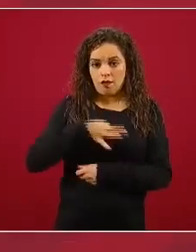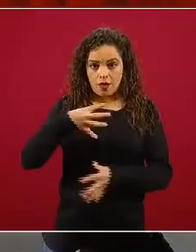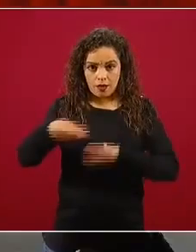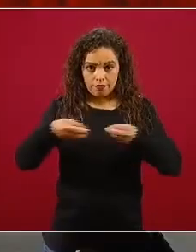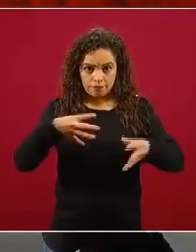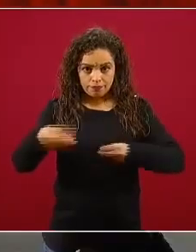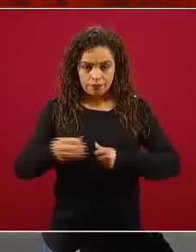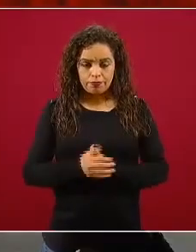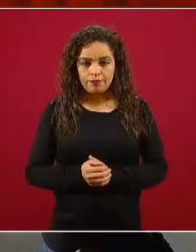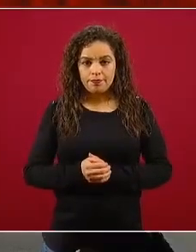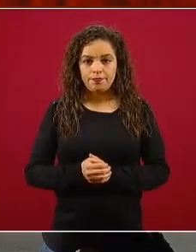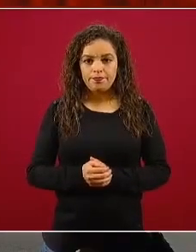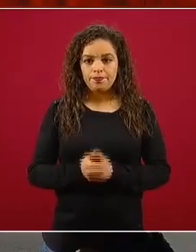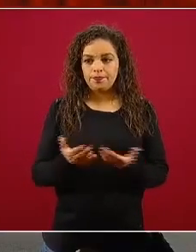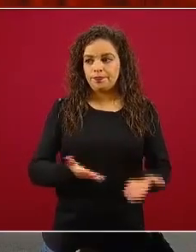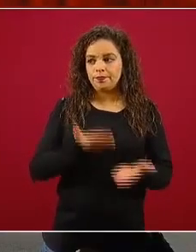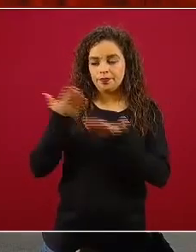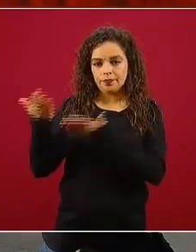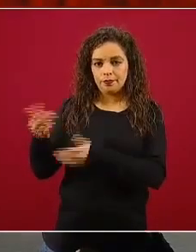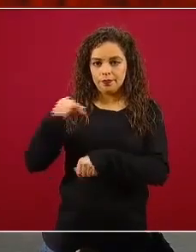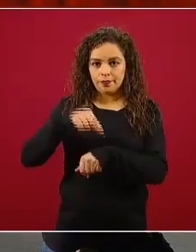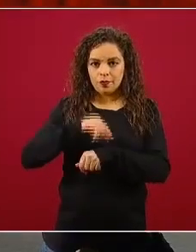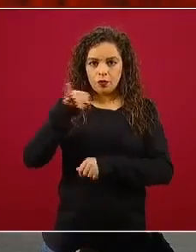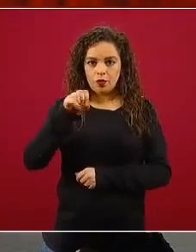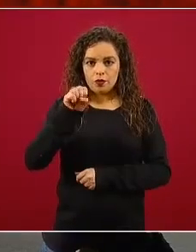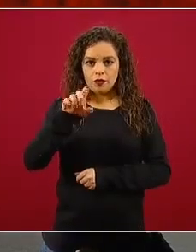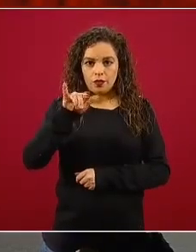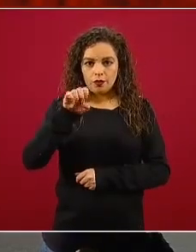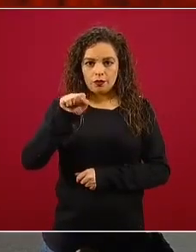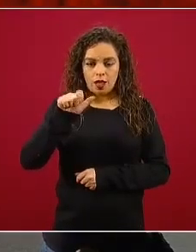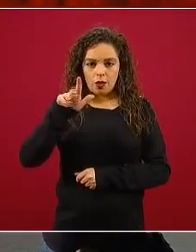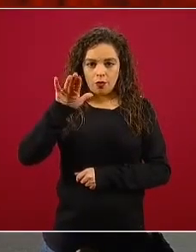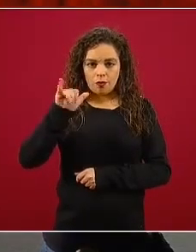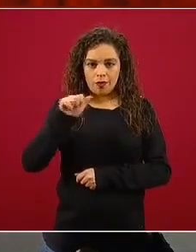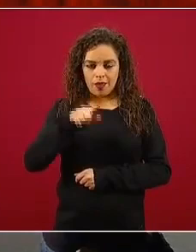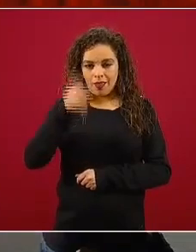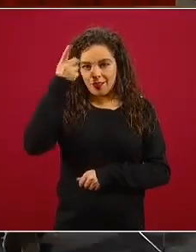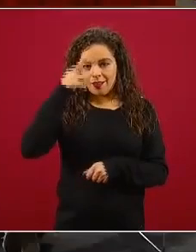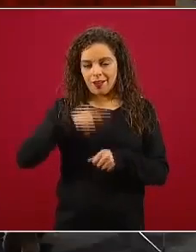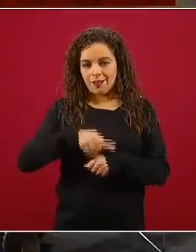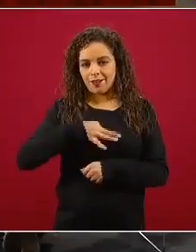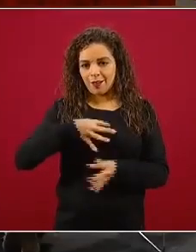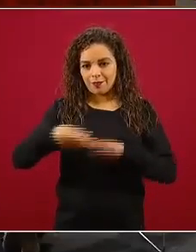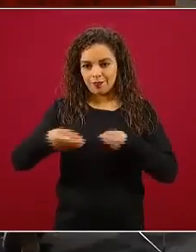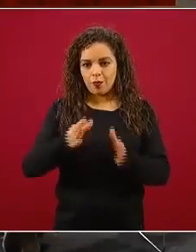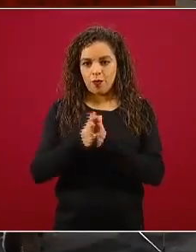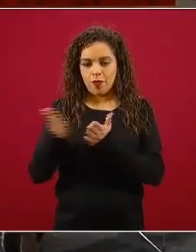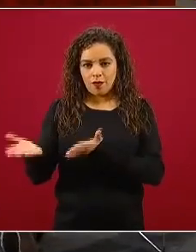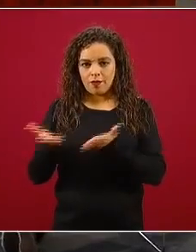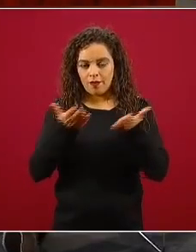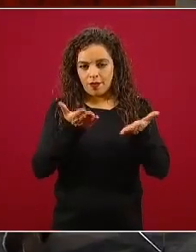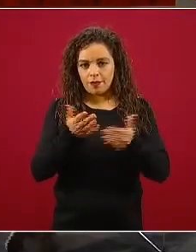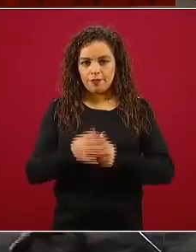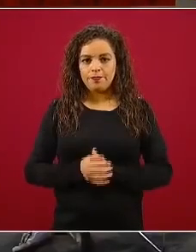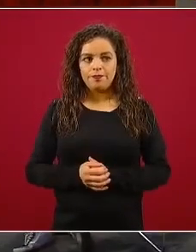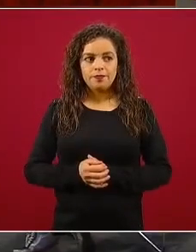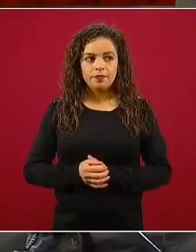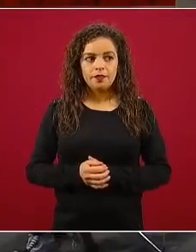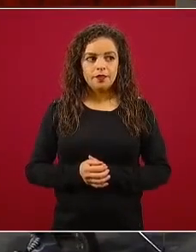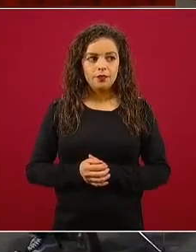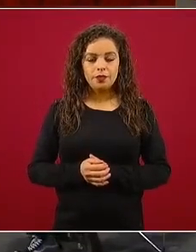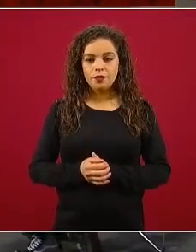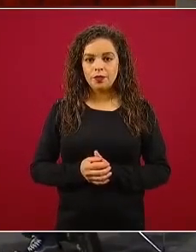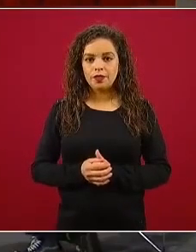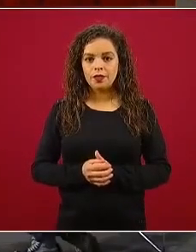Y le pido al doctor José Luis Salomía, director general de epidemiología, si nos presenta el informe técnico. Con su permiso, señor subsecretario. Muchas gracias. Muy